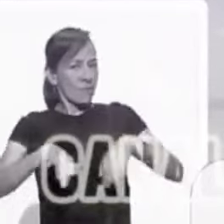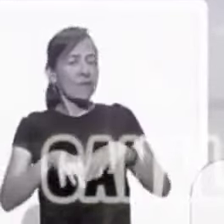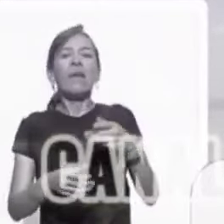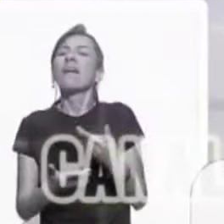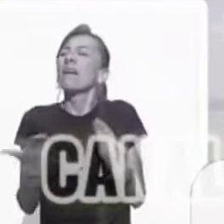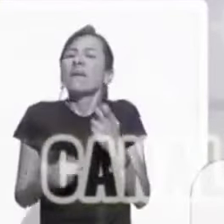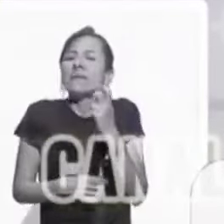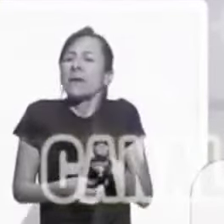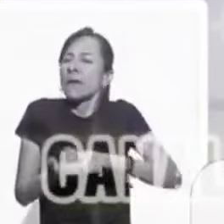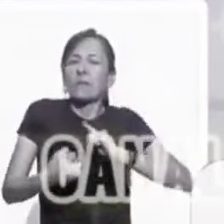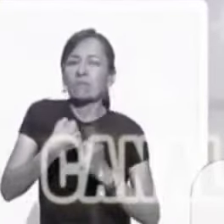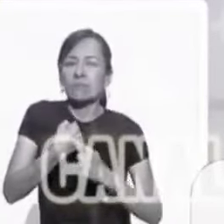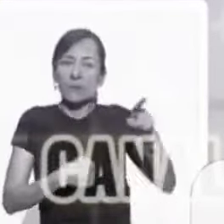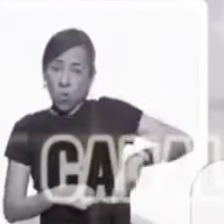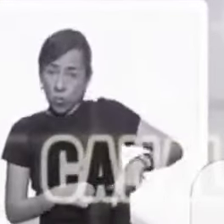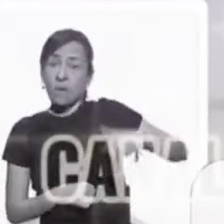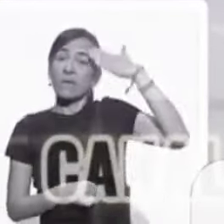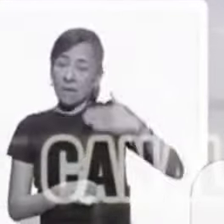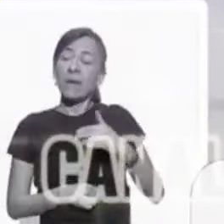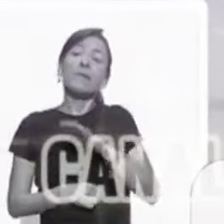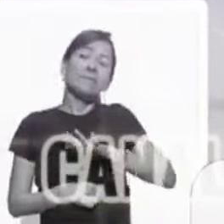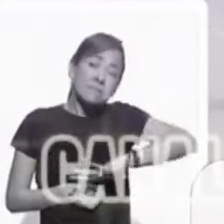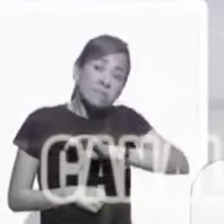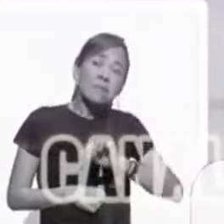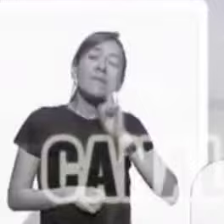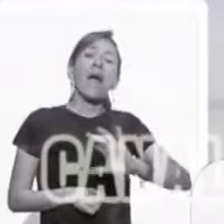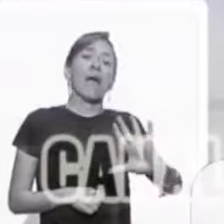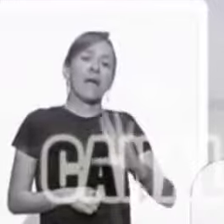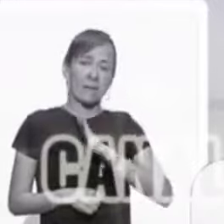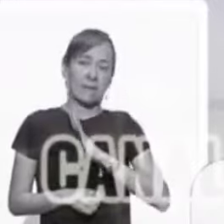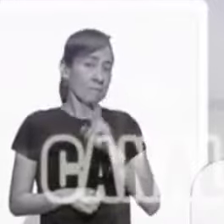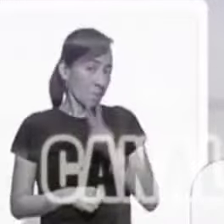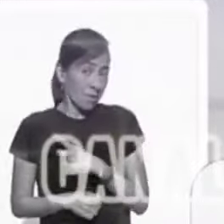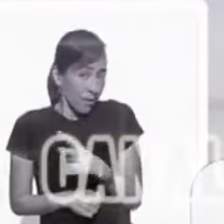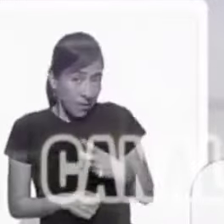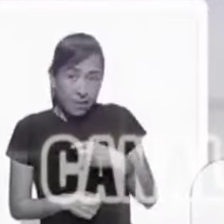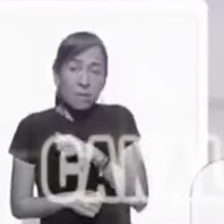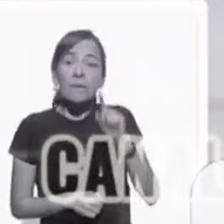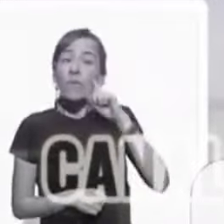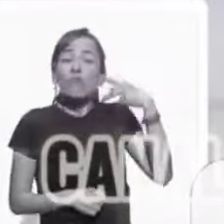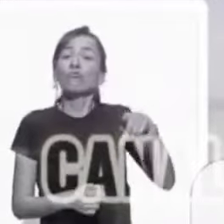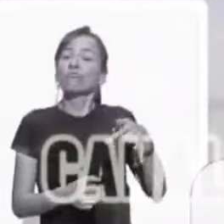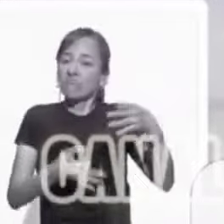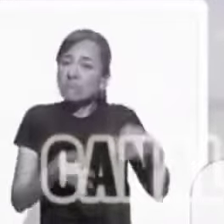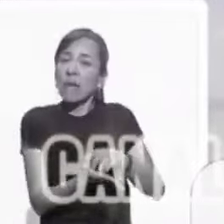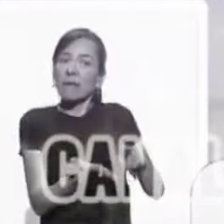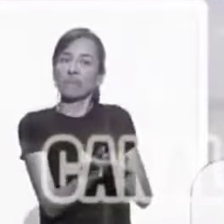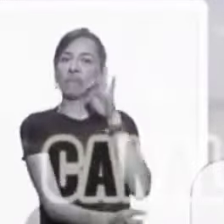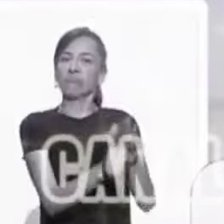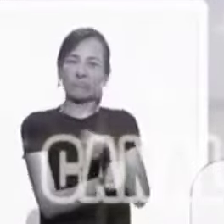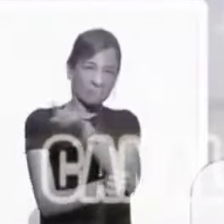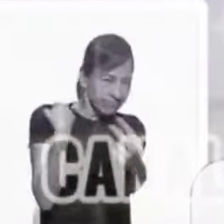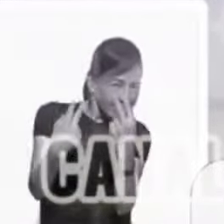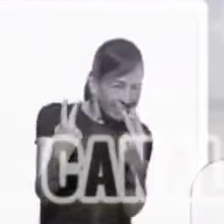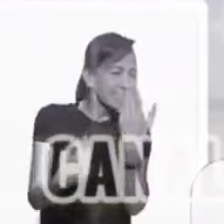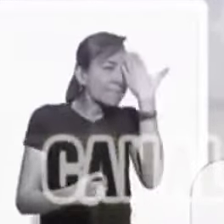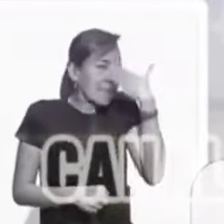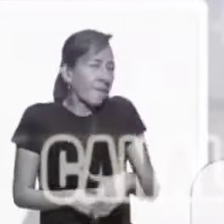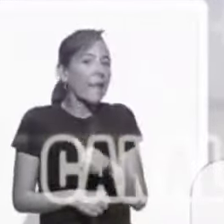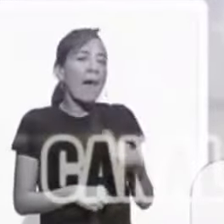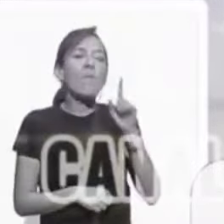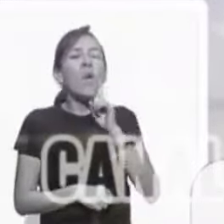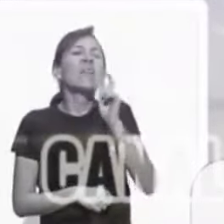reconoce la obligación que tiene el Estado de garantizar los derechos de las mujeres porque muchas mujeres que nos estén viendo lo entenderán las mujeres son aquellas que cuidan a